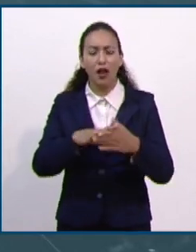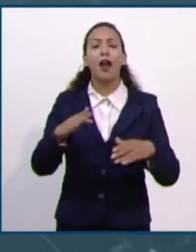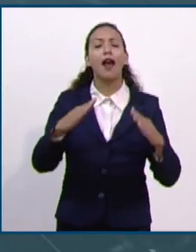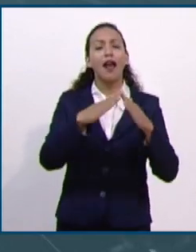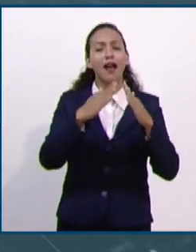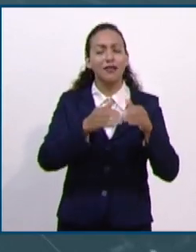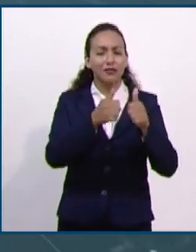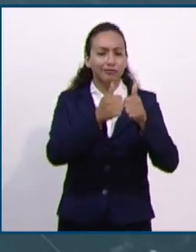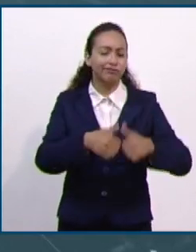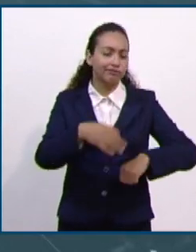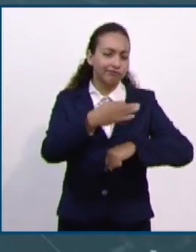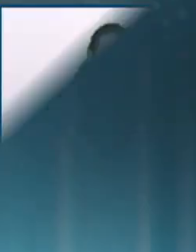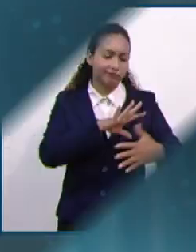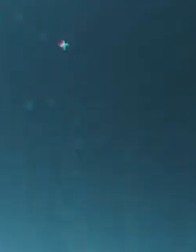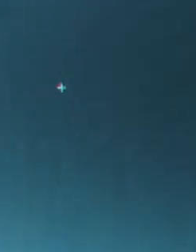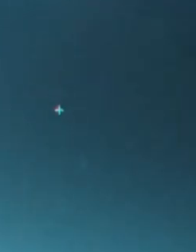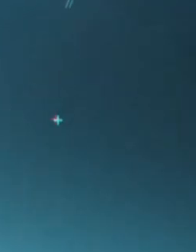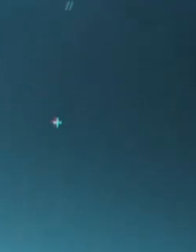domicilio.